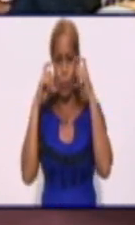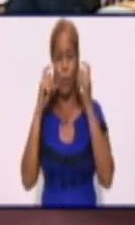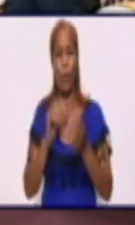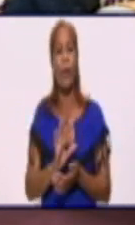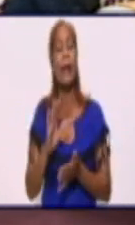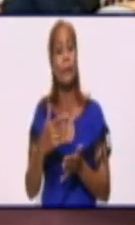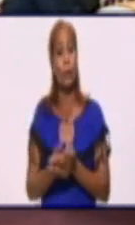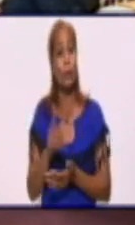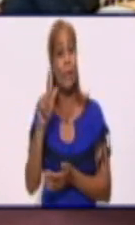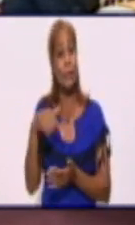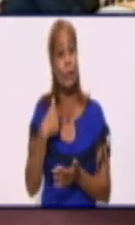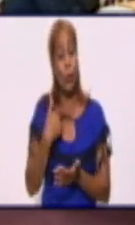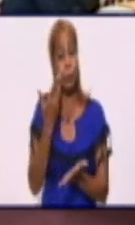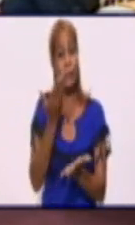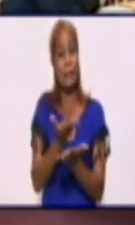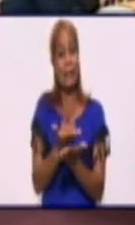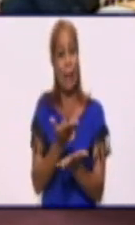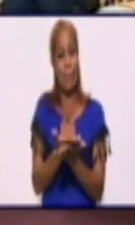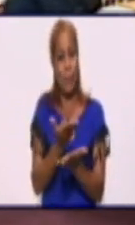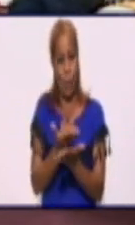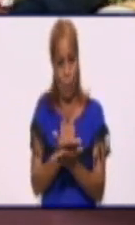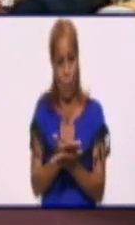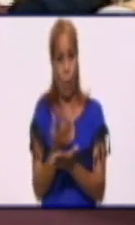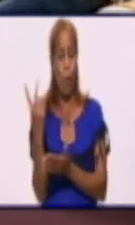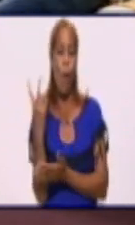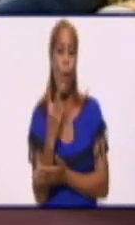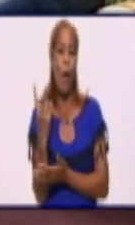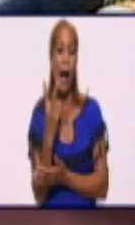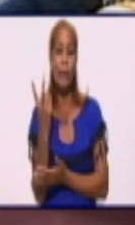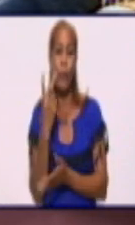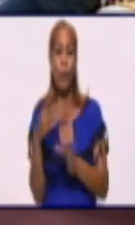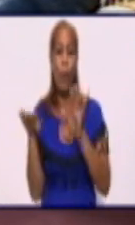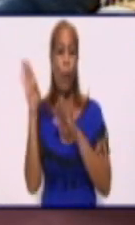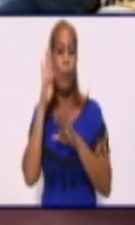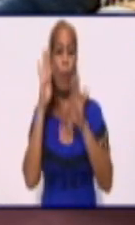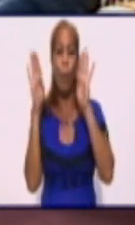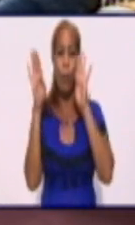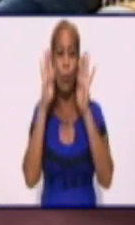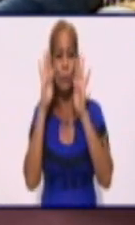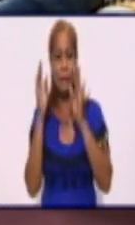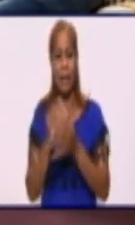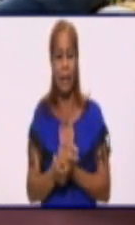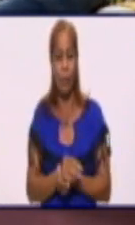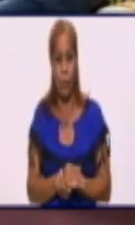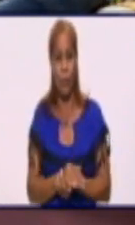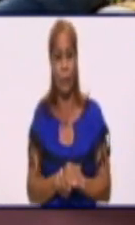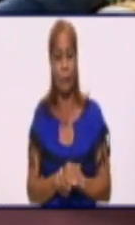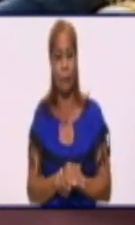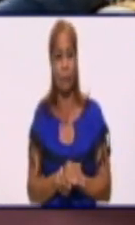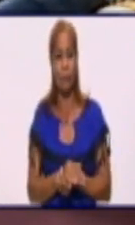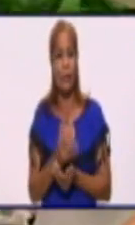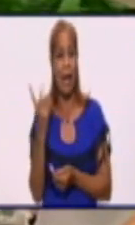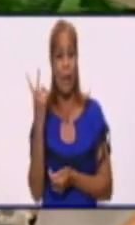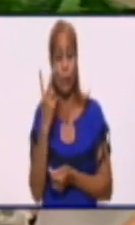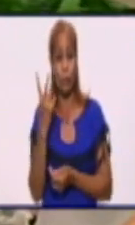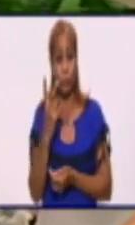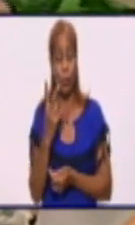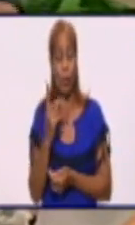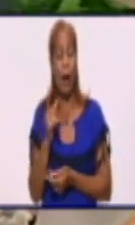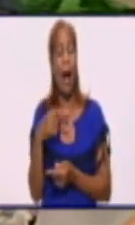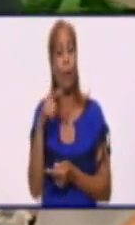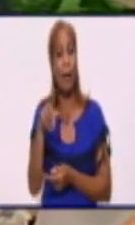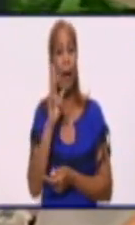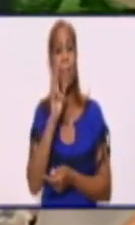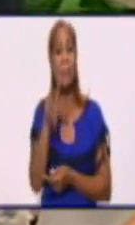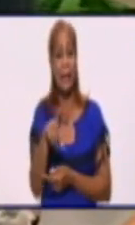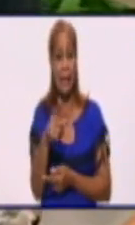ti, escaso de cabello, ¿cómo que te llamas? Manuel Montano. Manuel Montano. Arturito y Yami, vamos a ver la entrevista